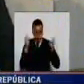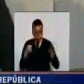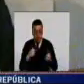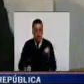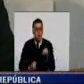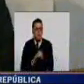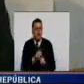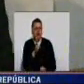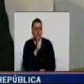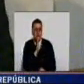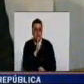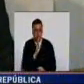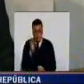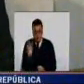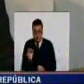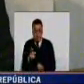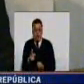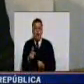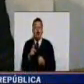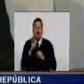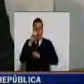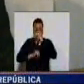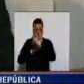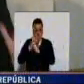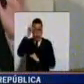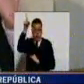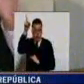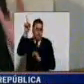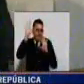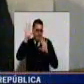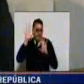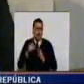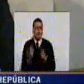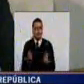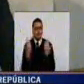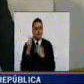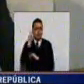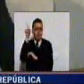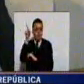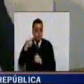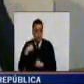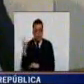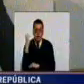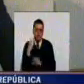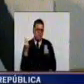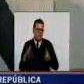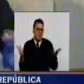favorecer precisamente a los propios extranjeros. Y la falsedad más escandalosa,